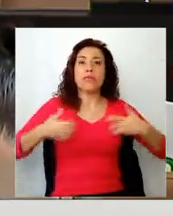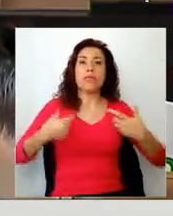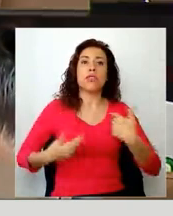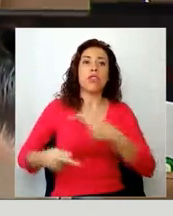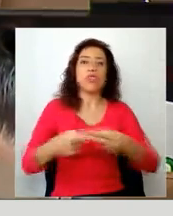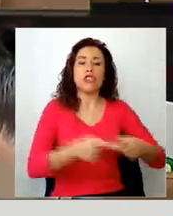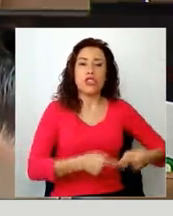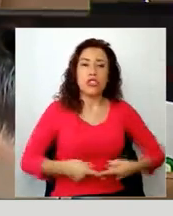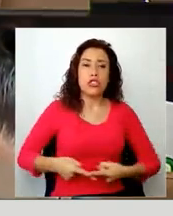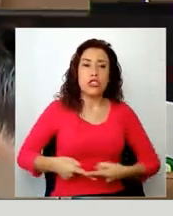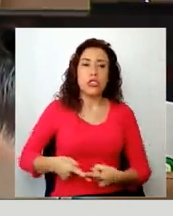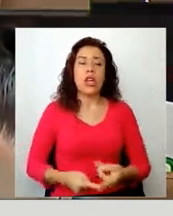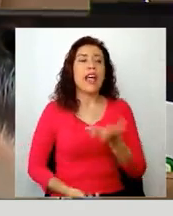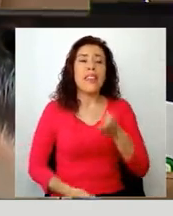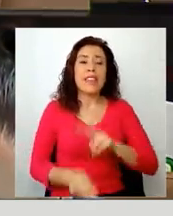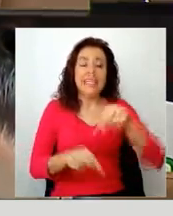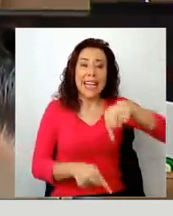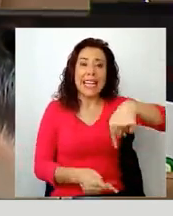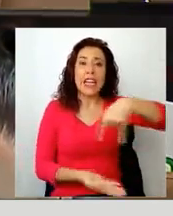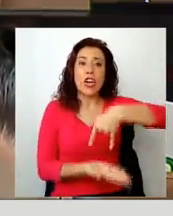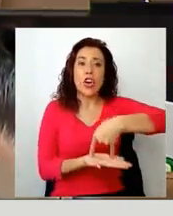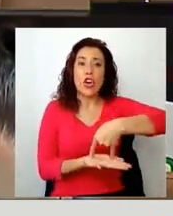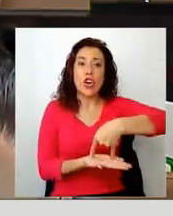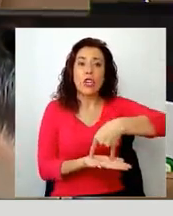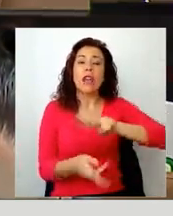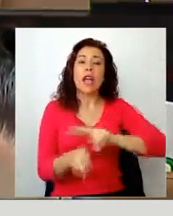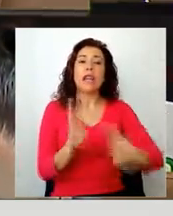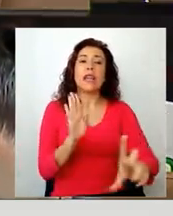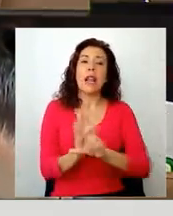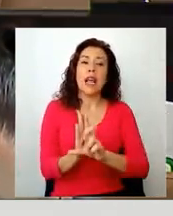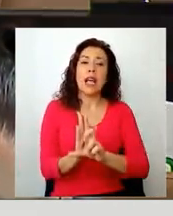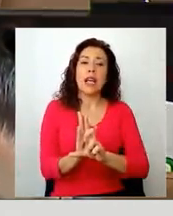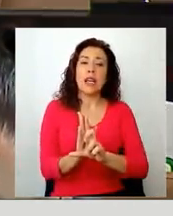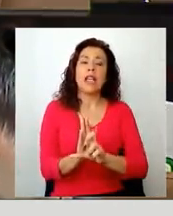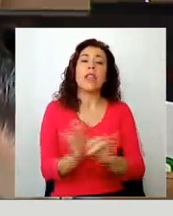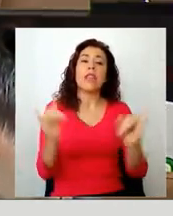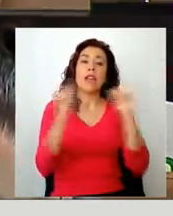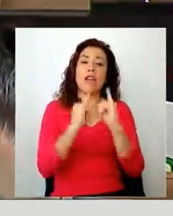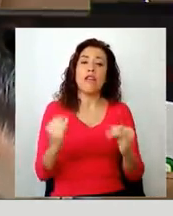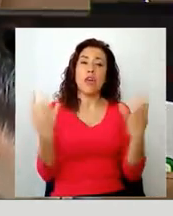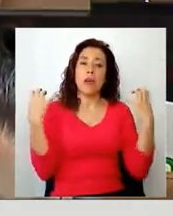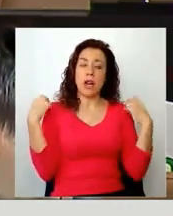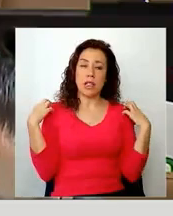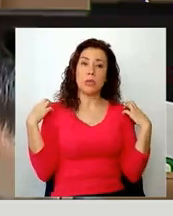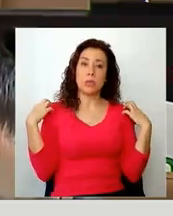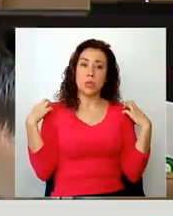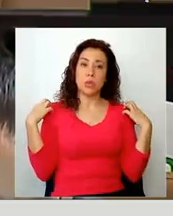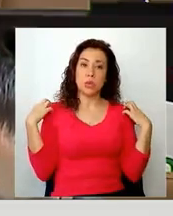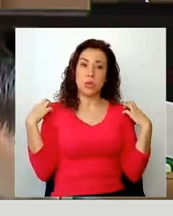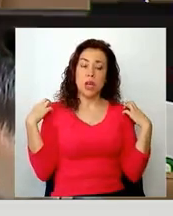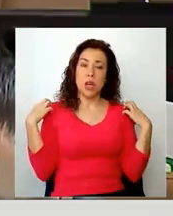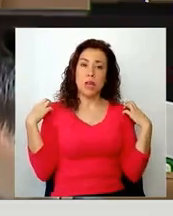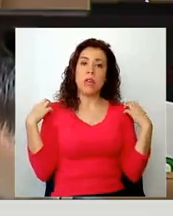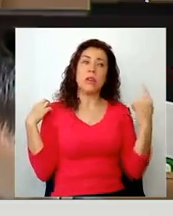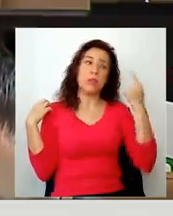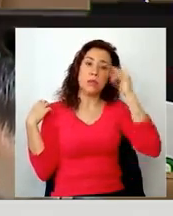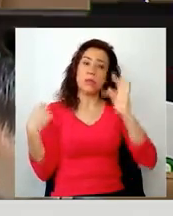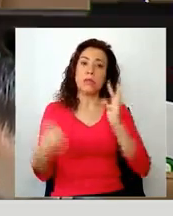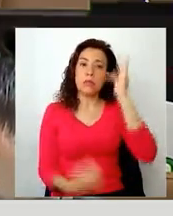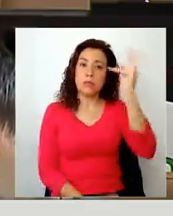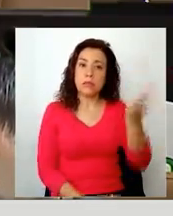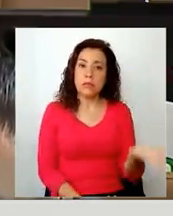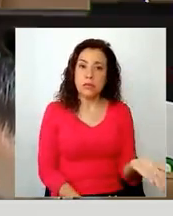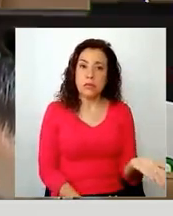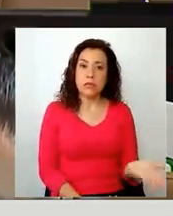haciendo en este congreso presidenta es legislar con responsabilidad con altura de miras y pensando en el futuro